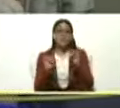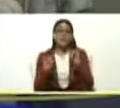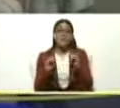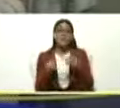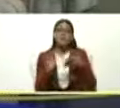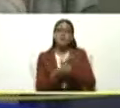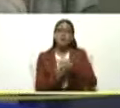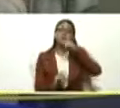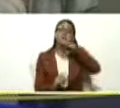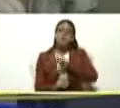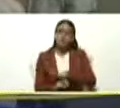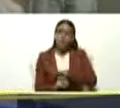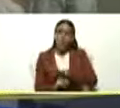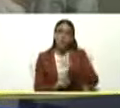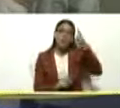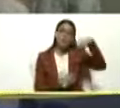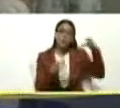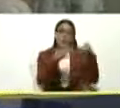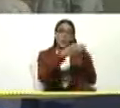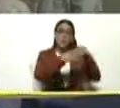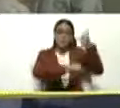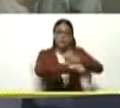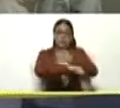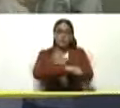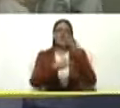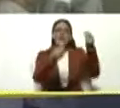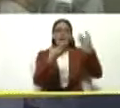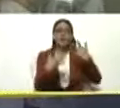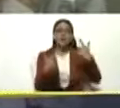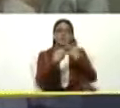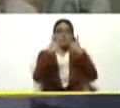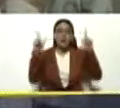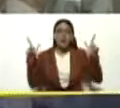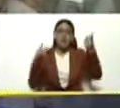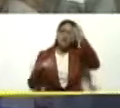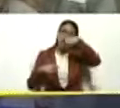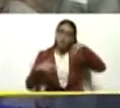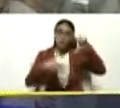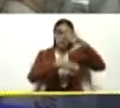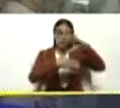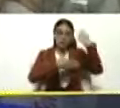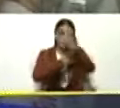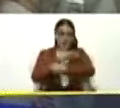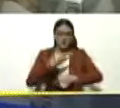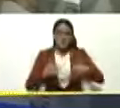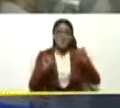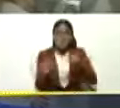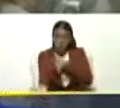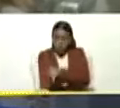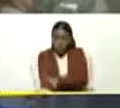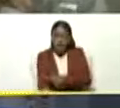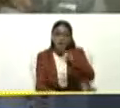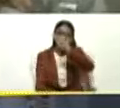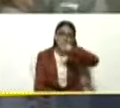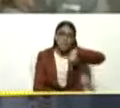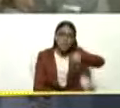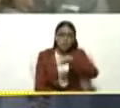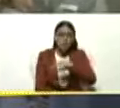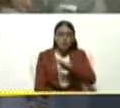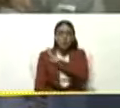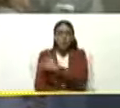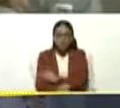historia gloriosa, que nos antecede a todos nosotros. En nuestra sangre, en los genes, va la